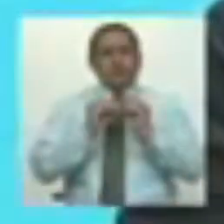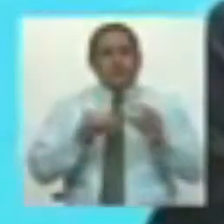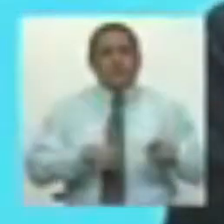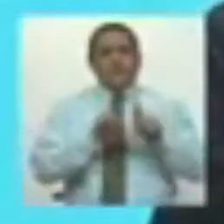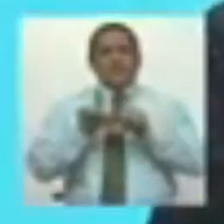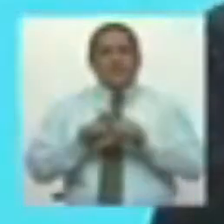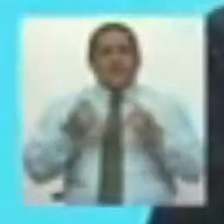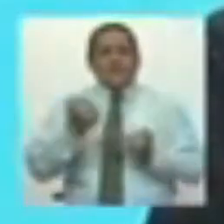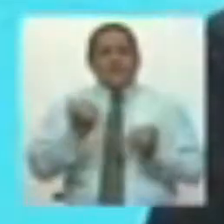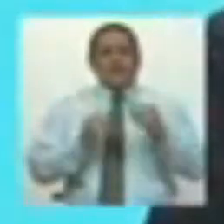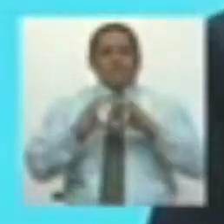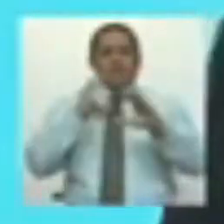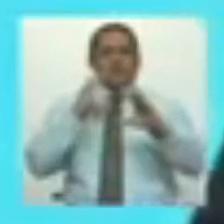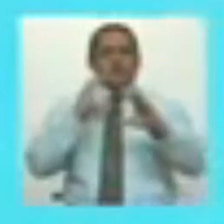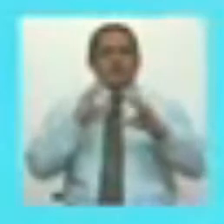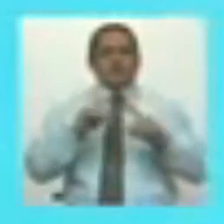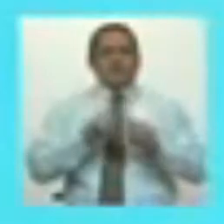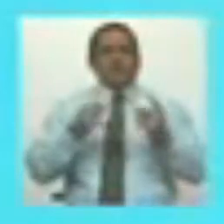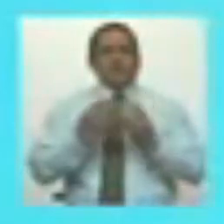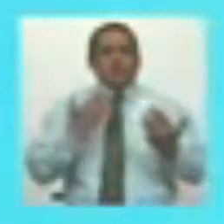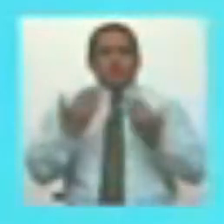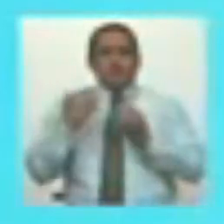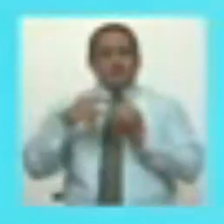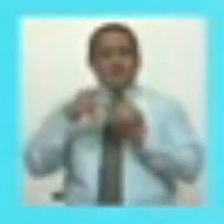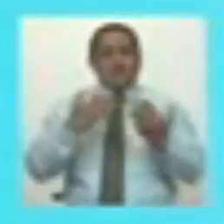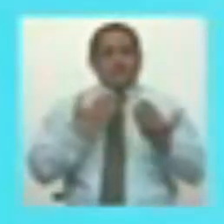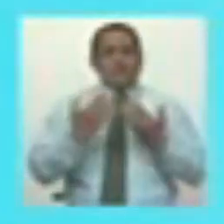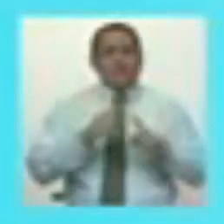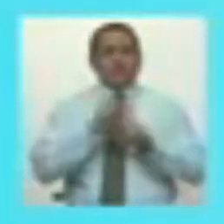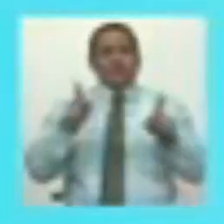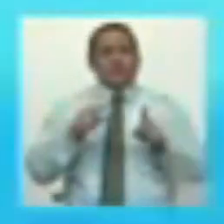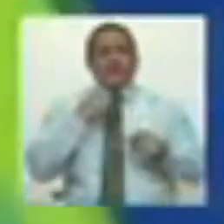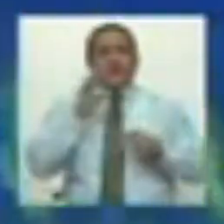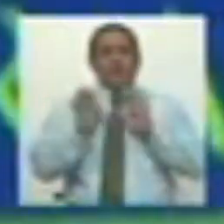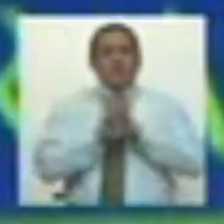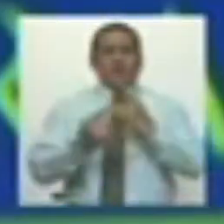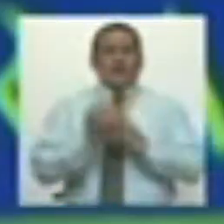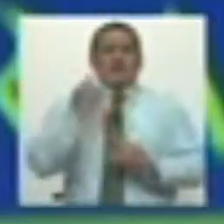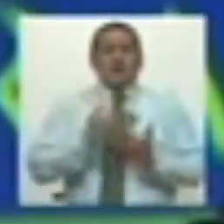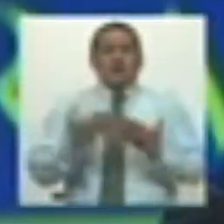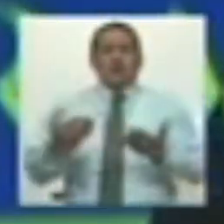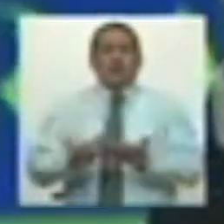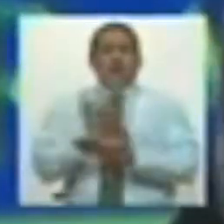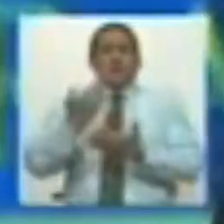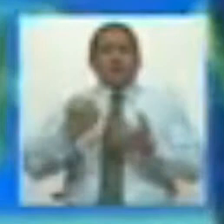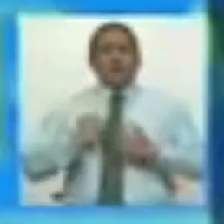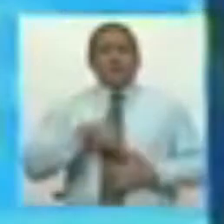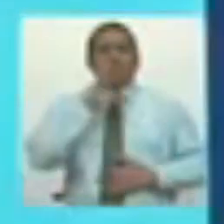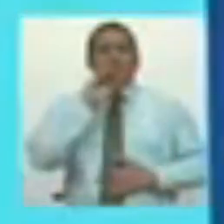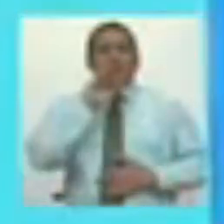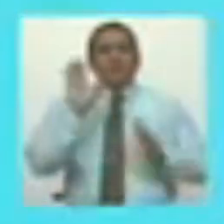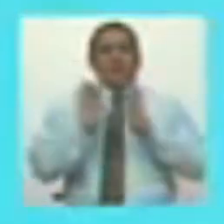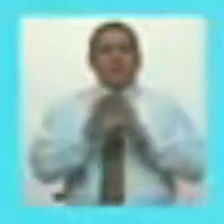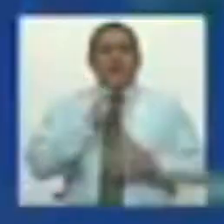expertos al transporte público multimodales o sea nosotros no van a inventar la pólvora nosotros no vamos a decir que vamos a poner